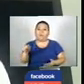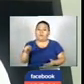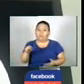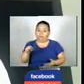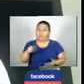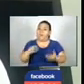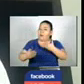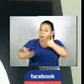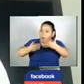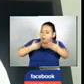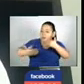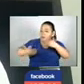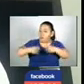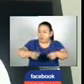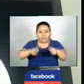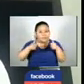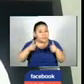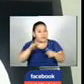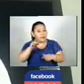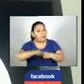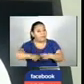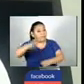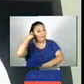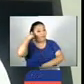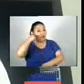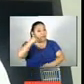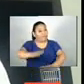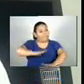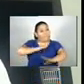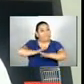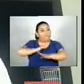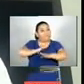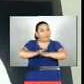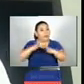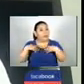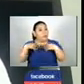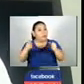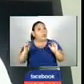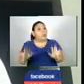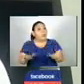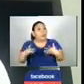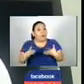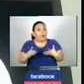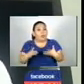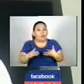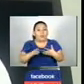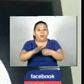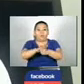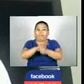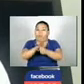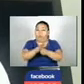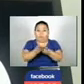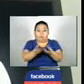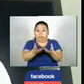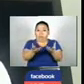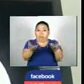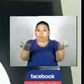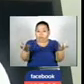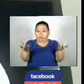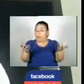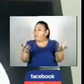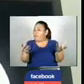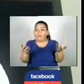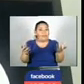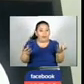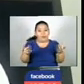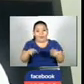bien descrita, es una medida importante epidemiológicamente, ya que el número de casos no va a ceder mientras no se